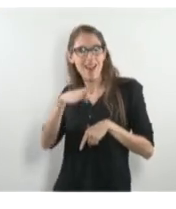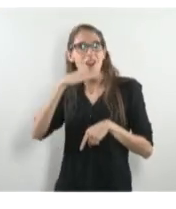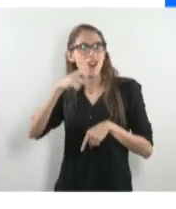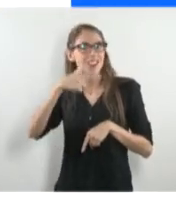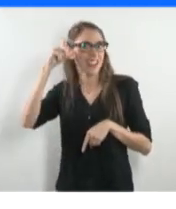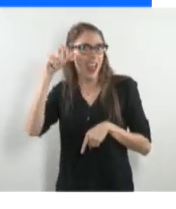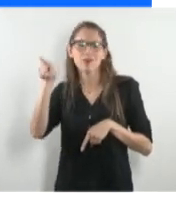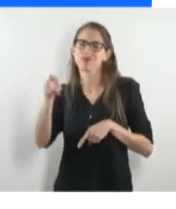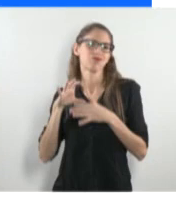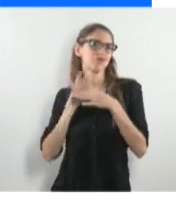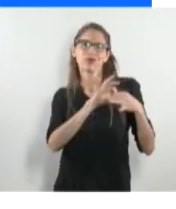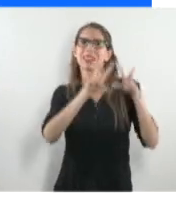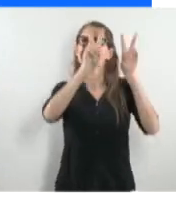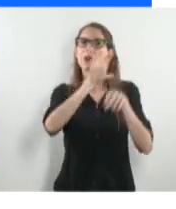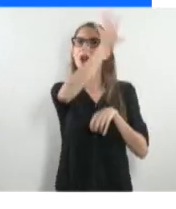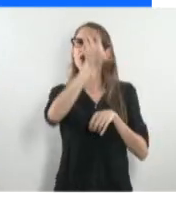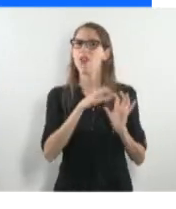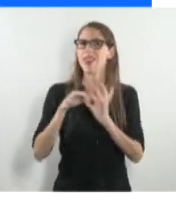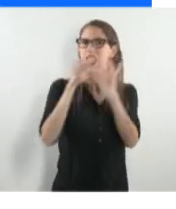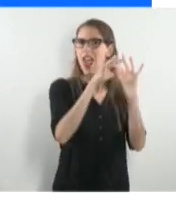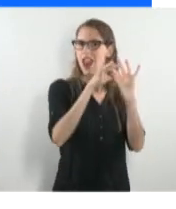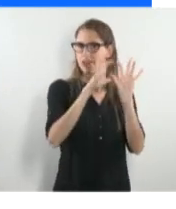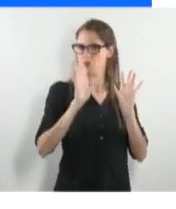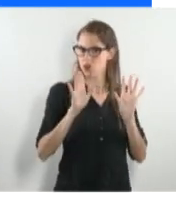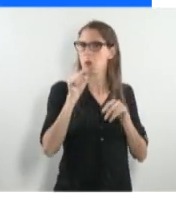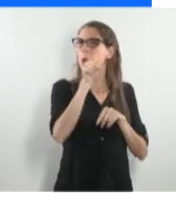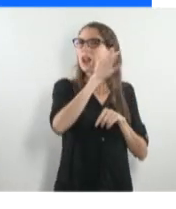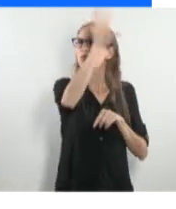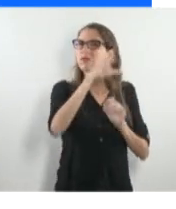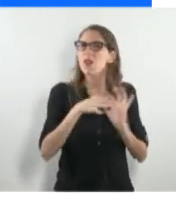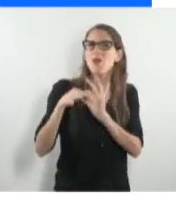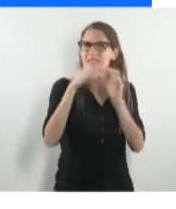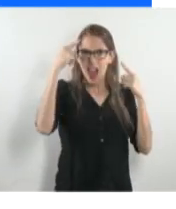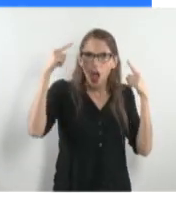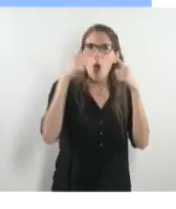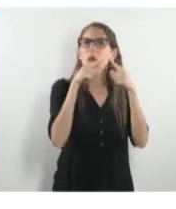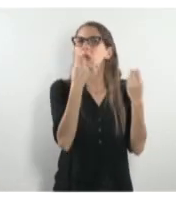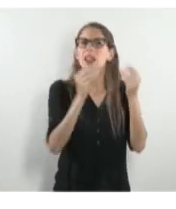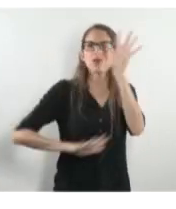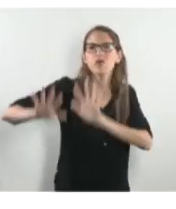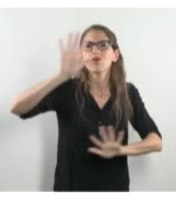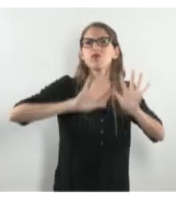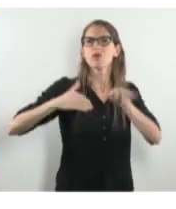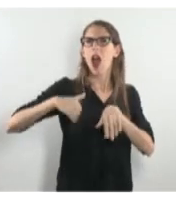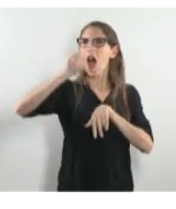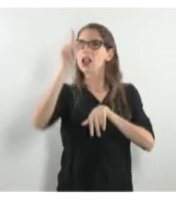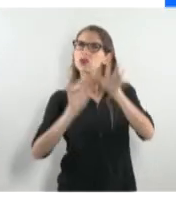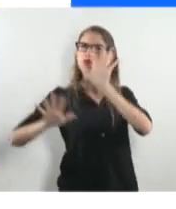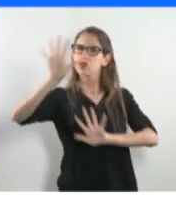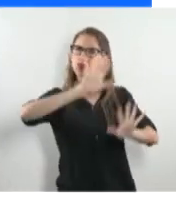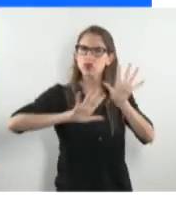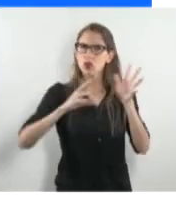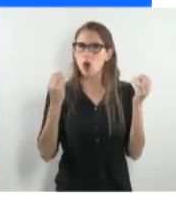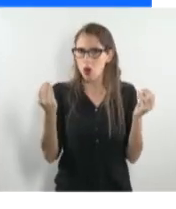con el federalismo argentino, ¿no? Porque el federalismo es un proyecto de ordenamiento del país que por